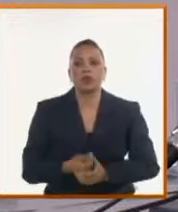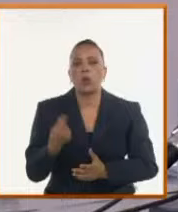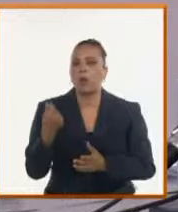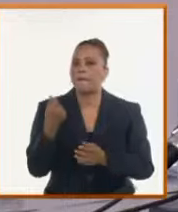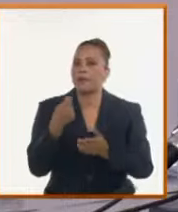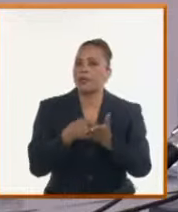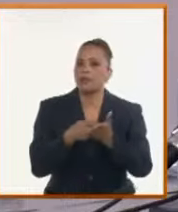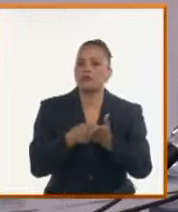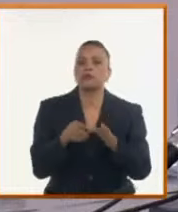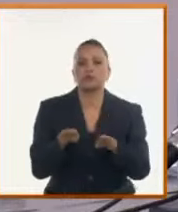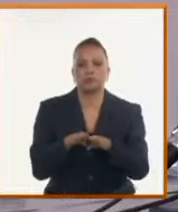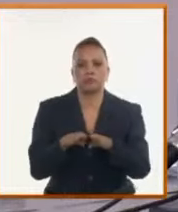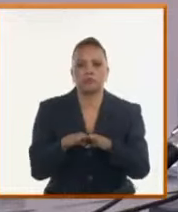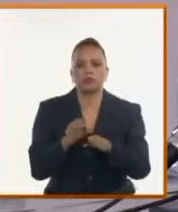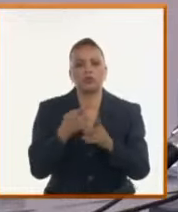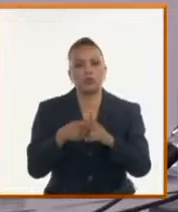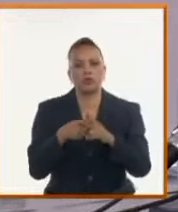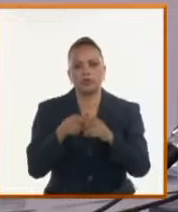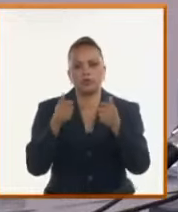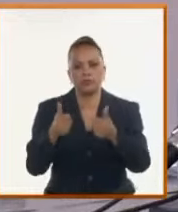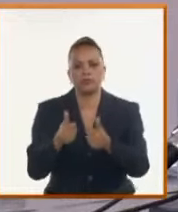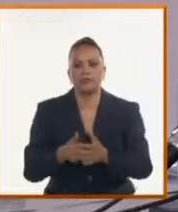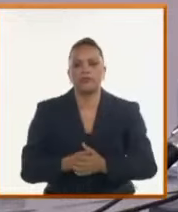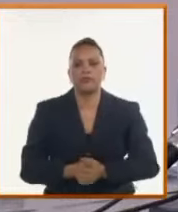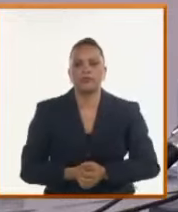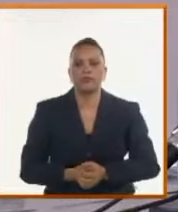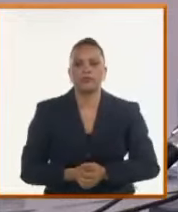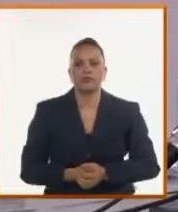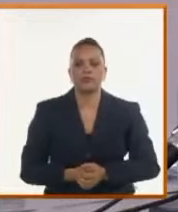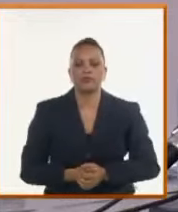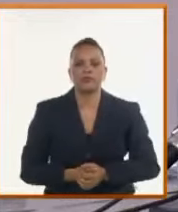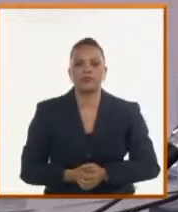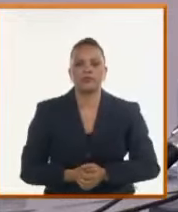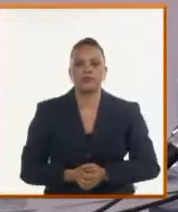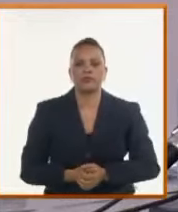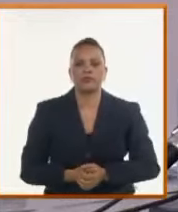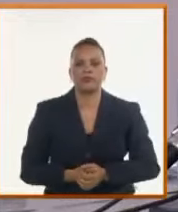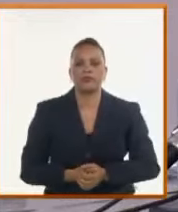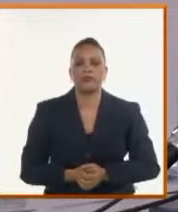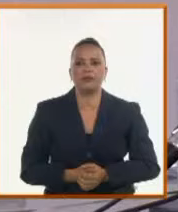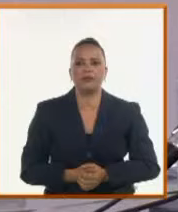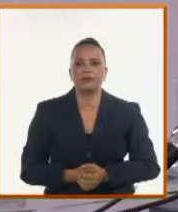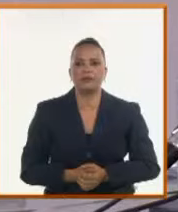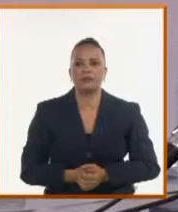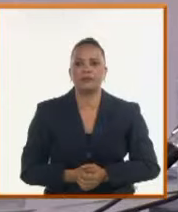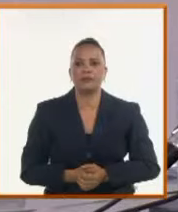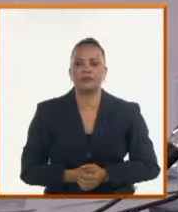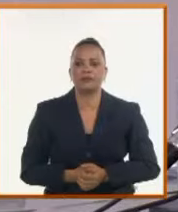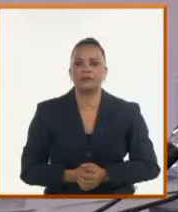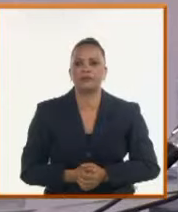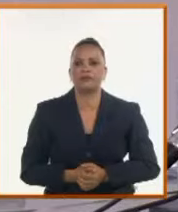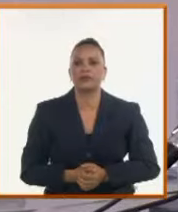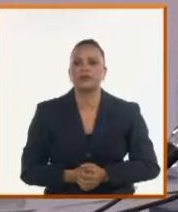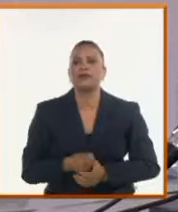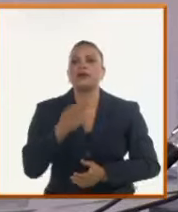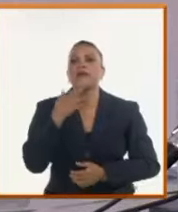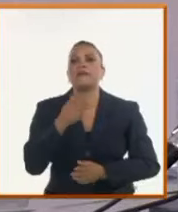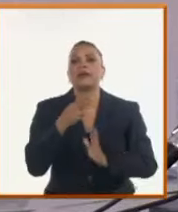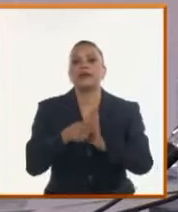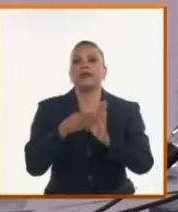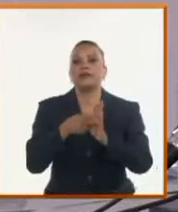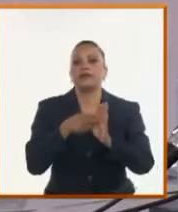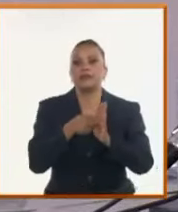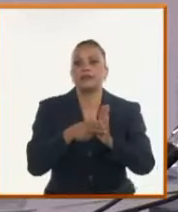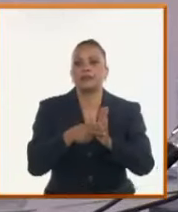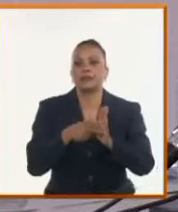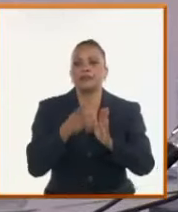soluciones efectivas dice ella é Roque por su parte dice Por qué no se da un mayor empleo a los viajes en tren desde Tulipán